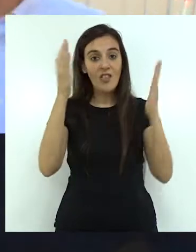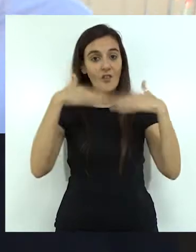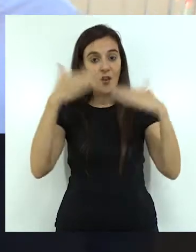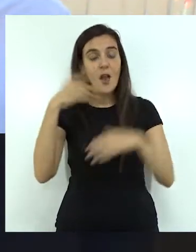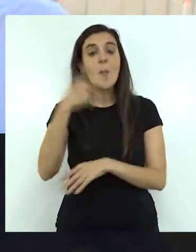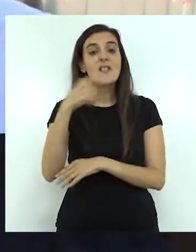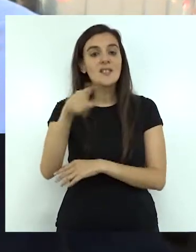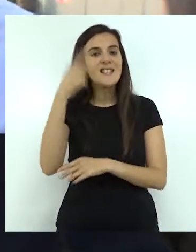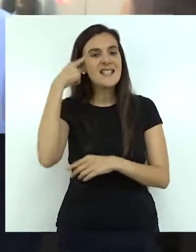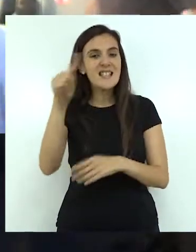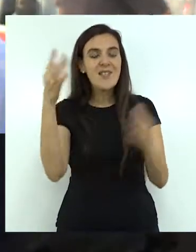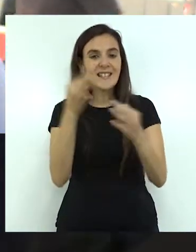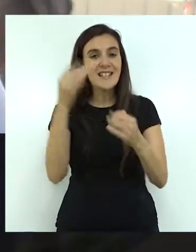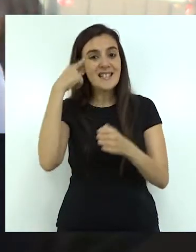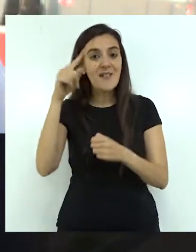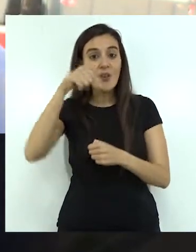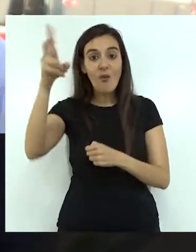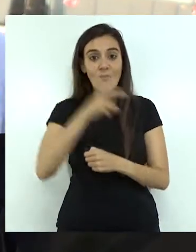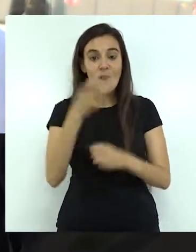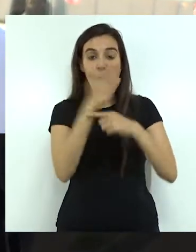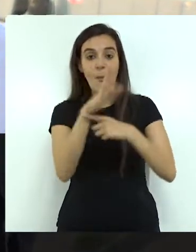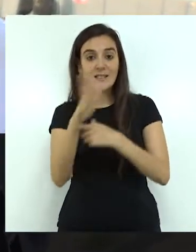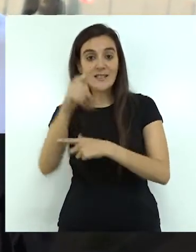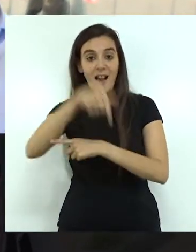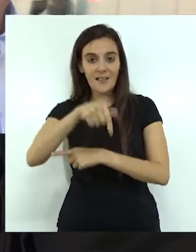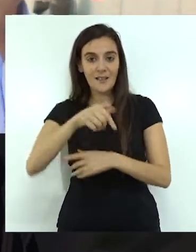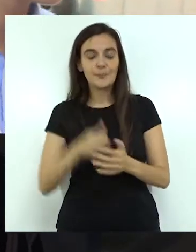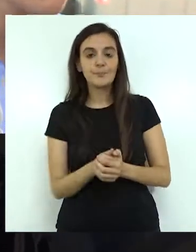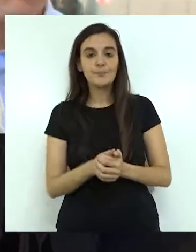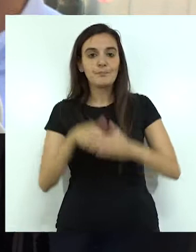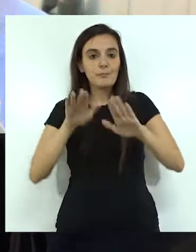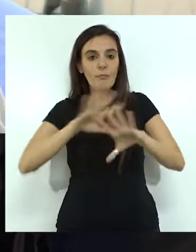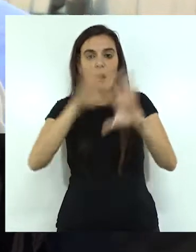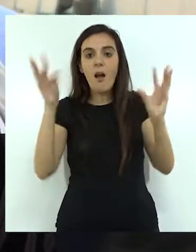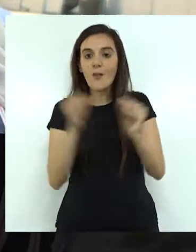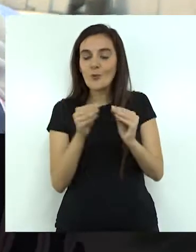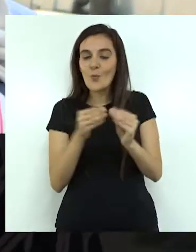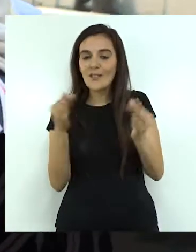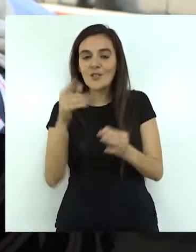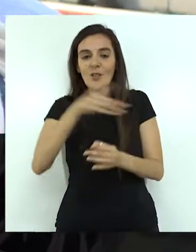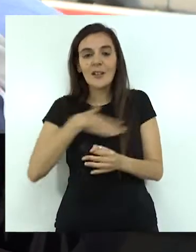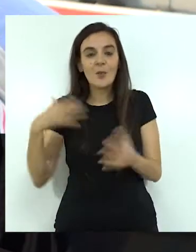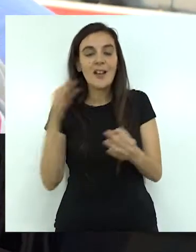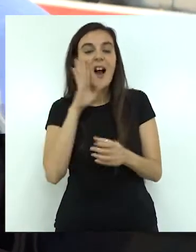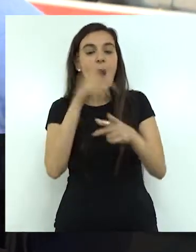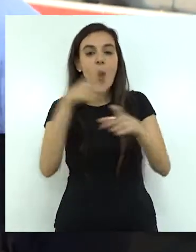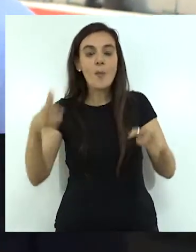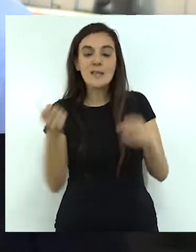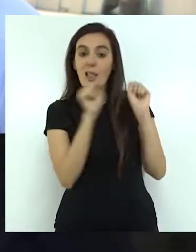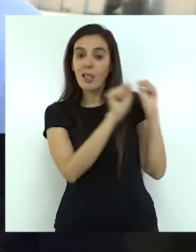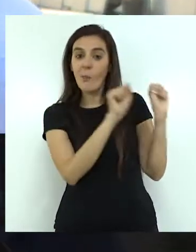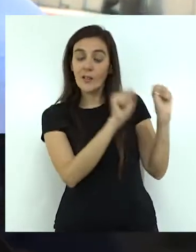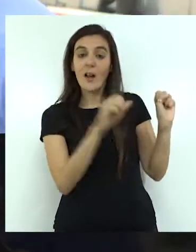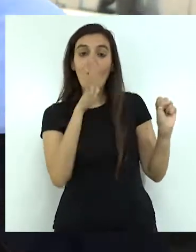sabía que tenía constancia de que hoy nos íbamos a presentar aquí por lo tanto queremos que a estas personas se le ampare y sobre todo que se